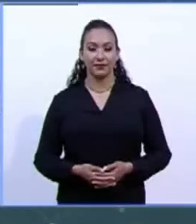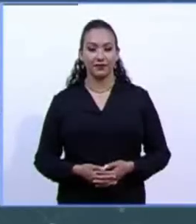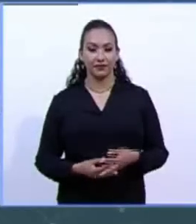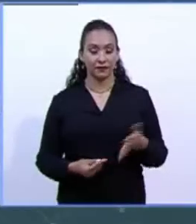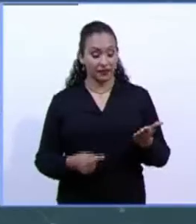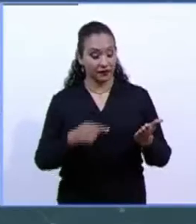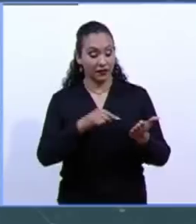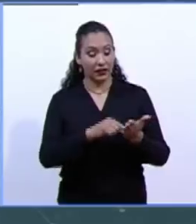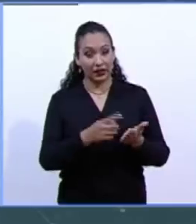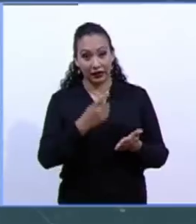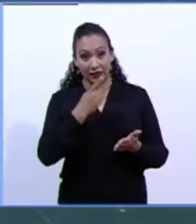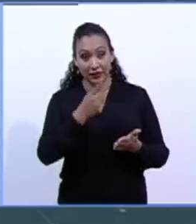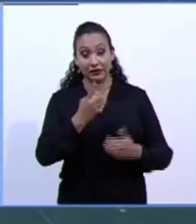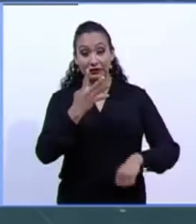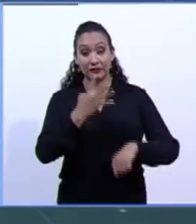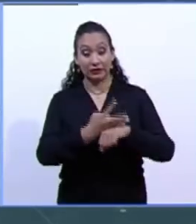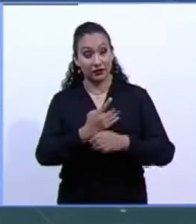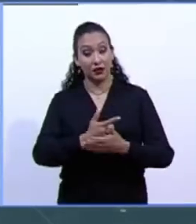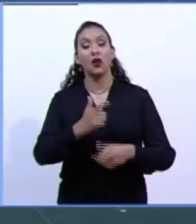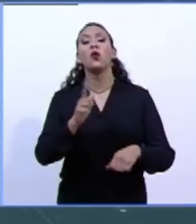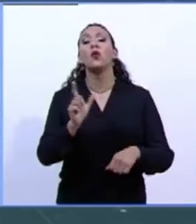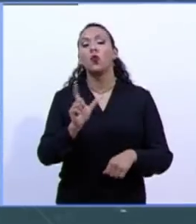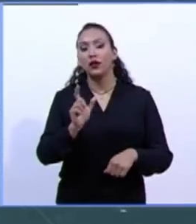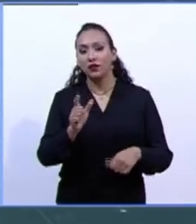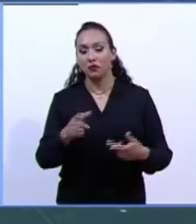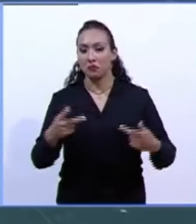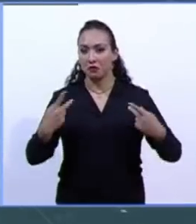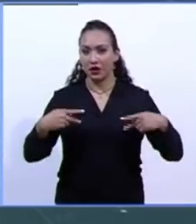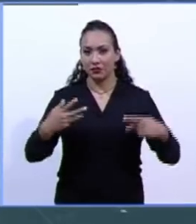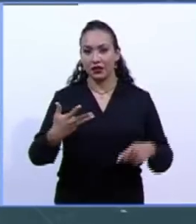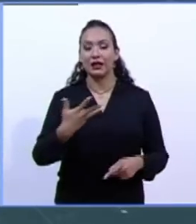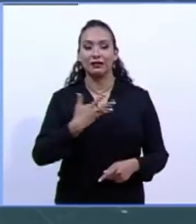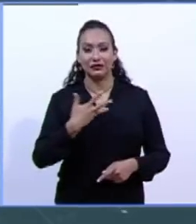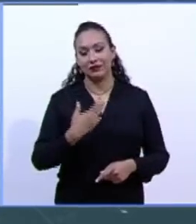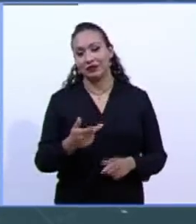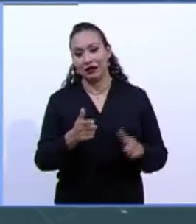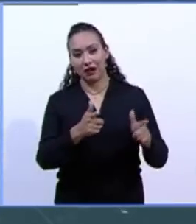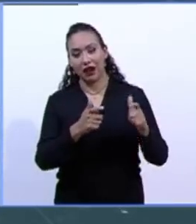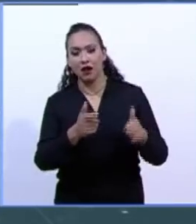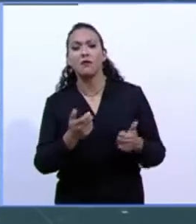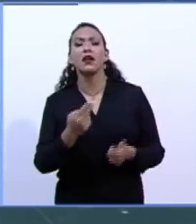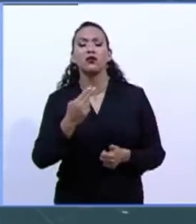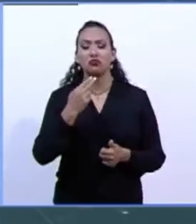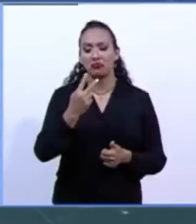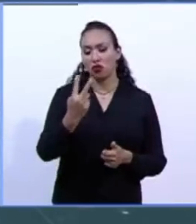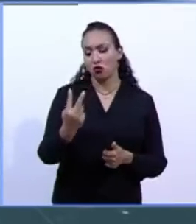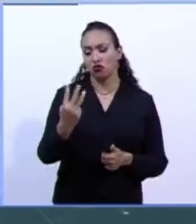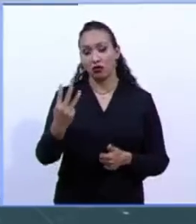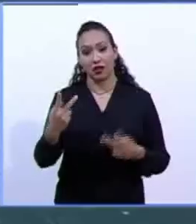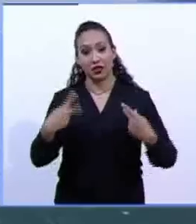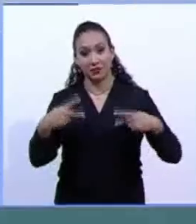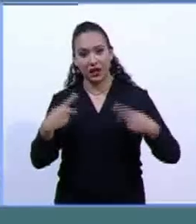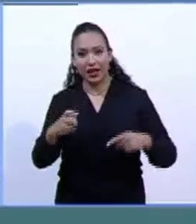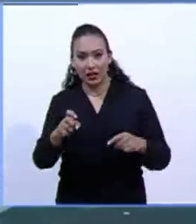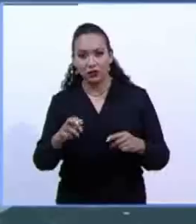Disposición que agrava la sanción por portar armas en grupos de 3 o más personas no viola el derecho de reunión.